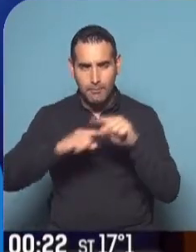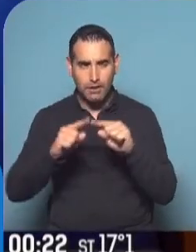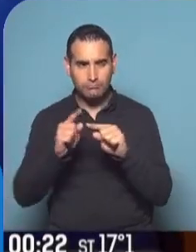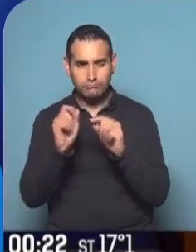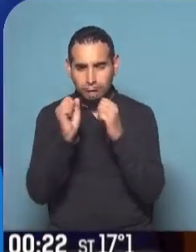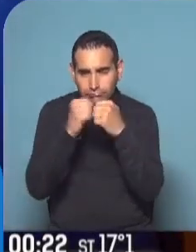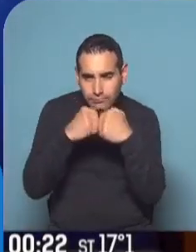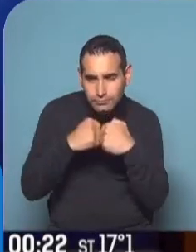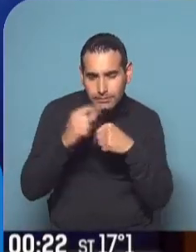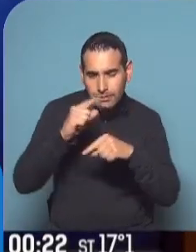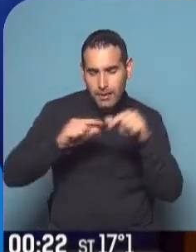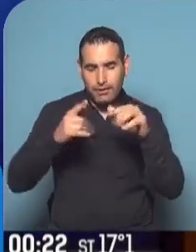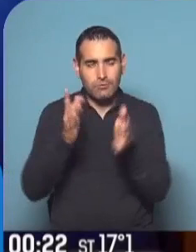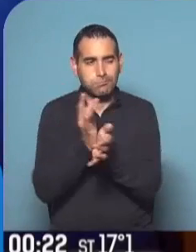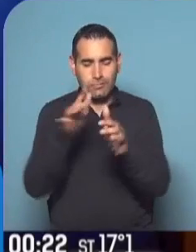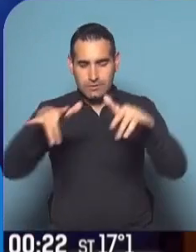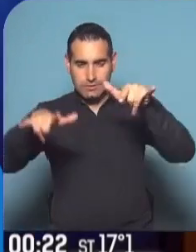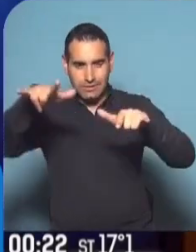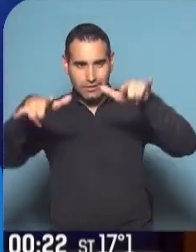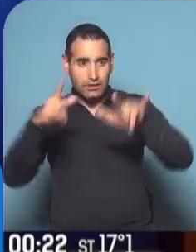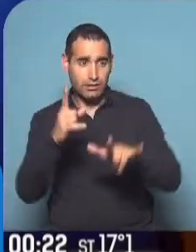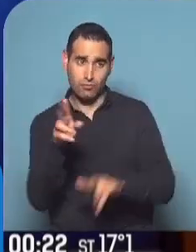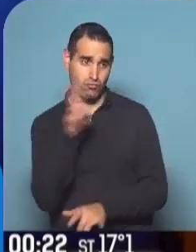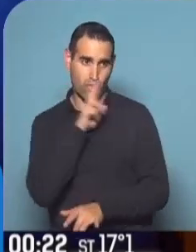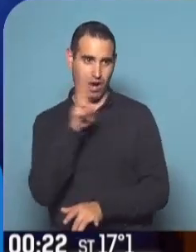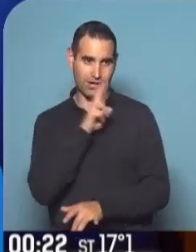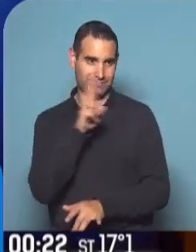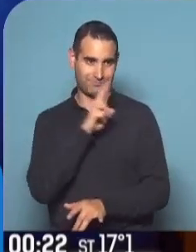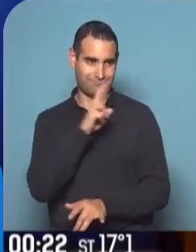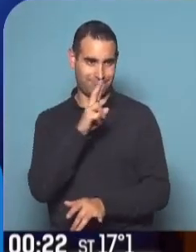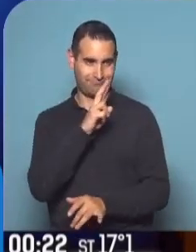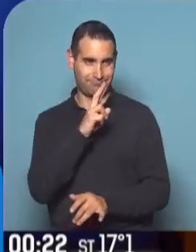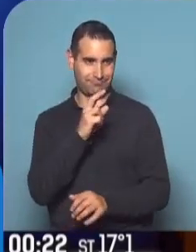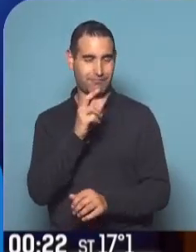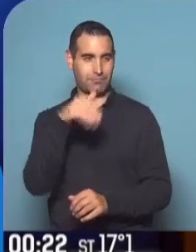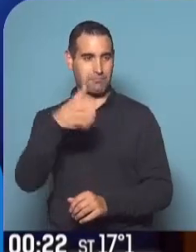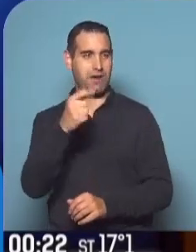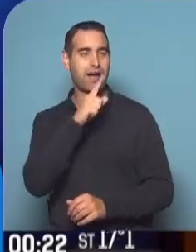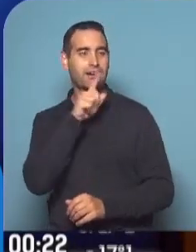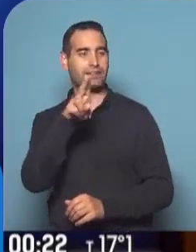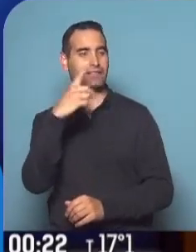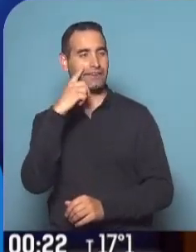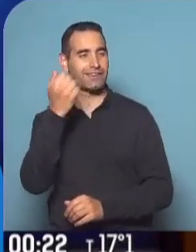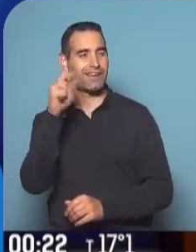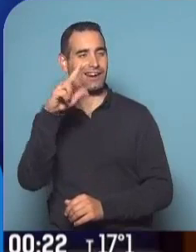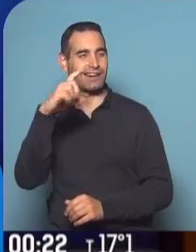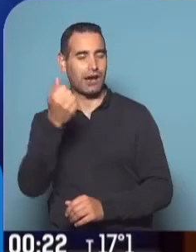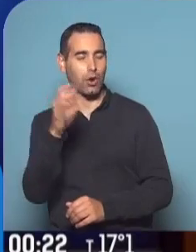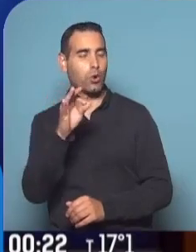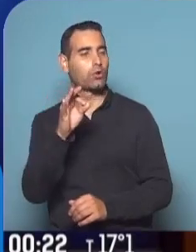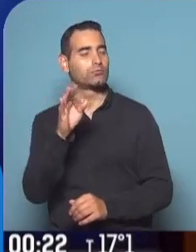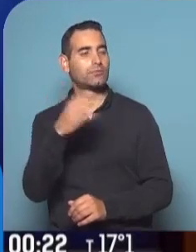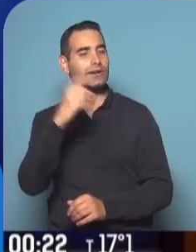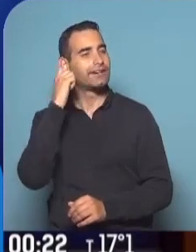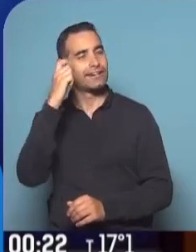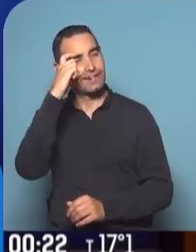marioneta ese gobernador es la matriarca y la general la general que yo diría es curioso porque desde